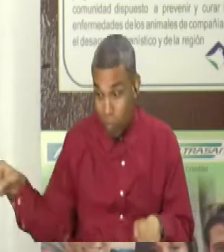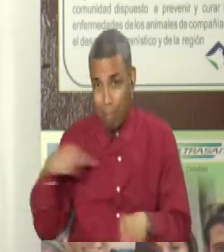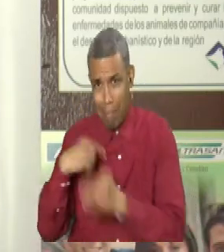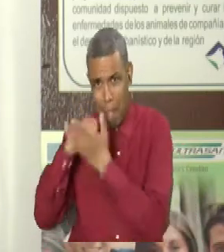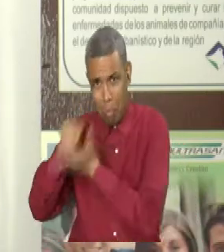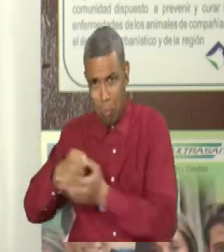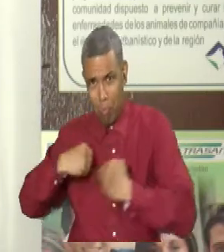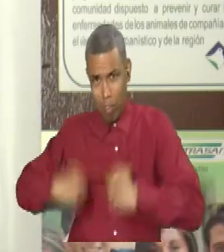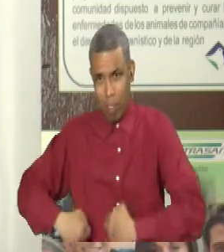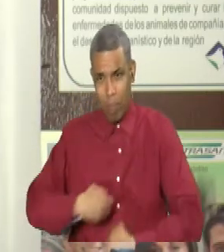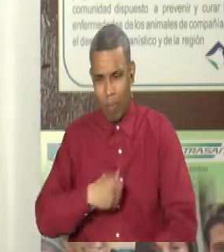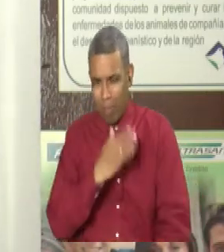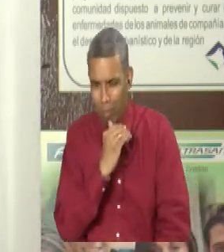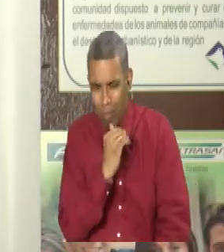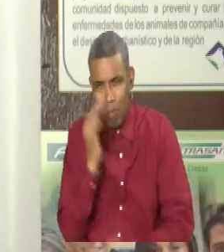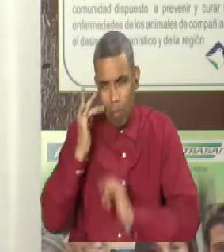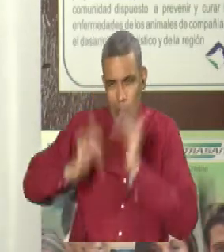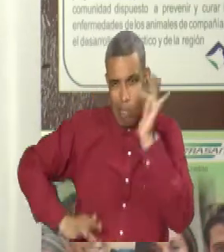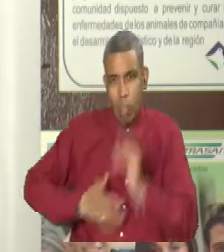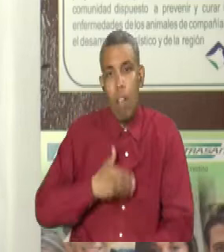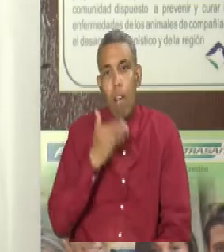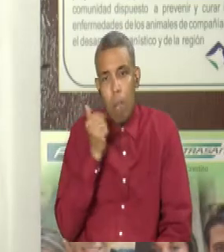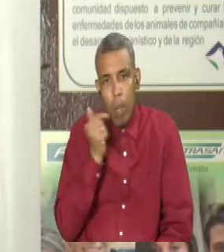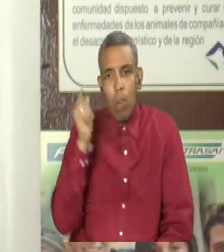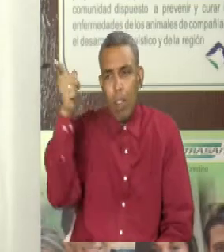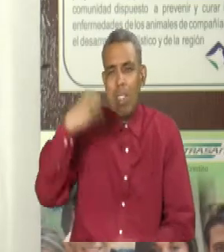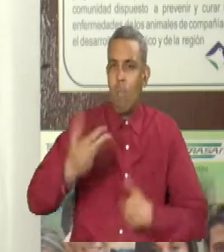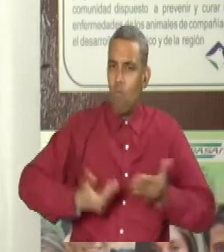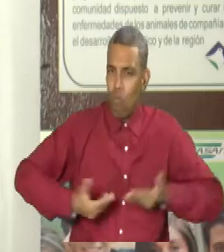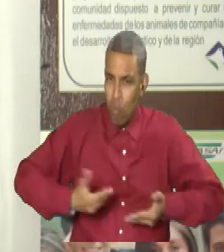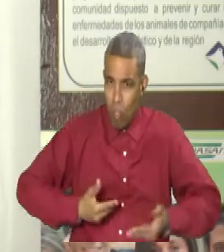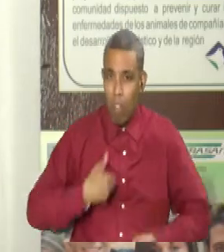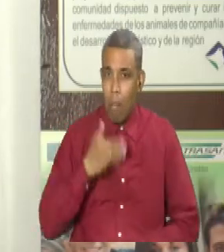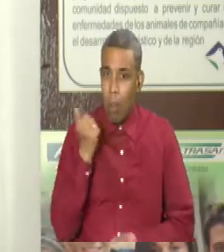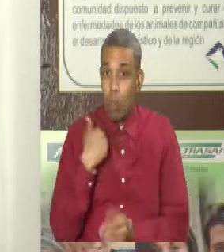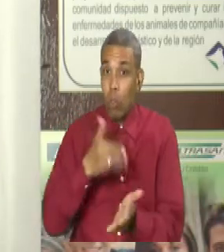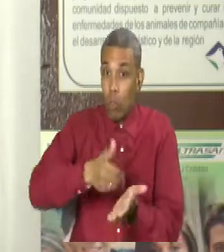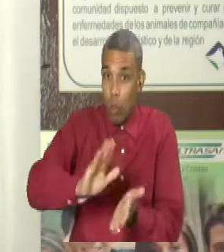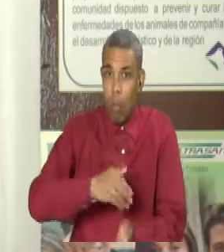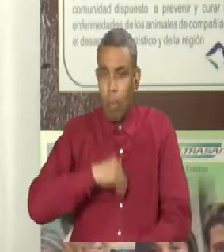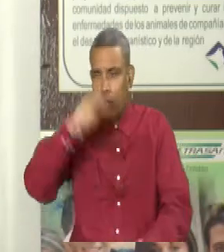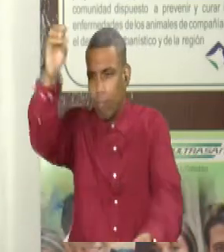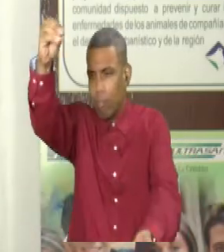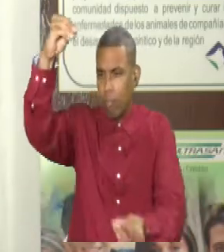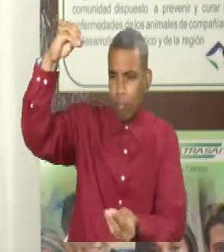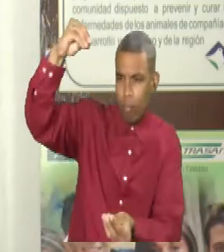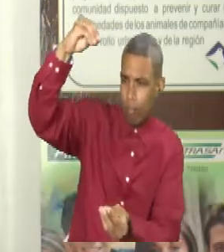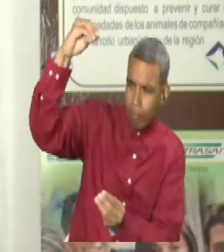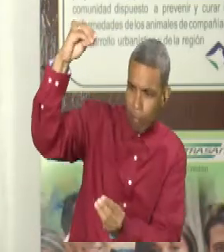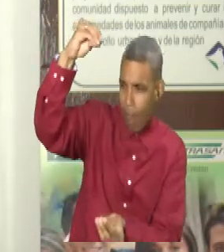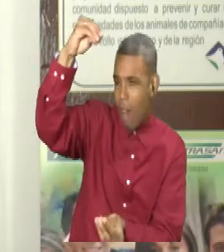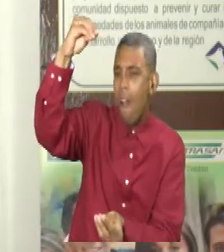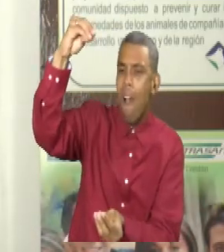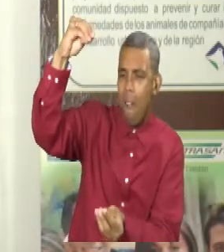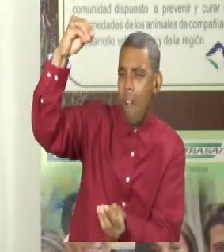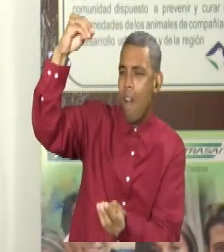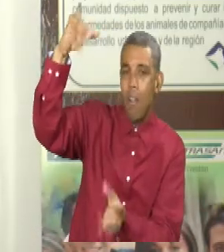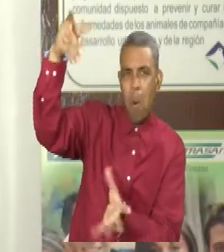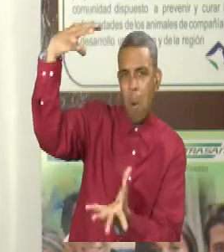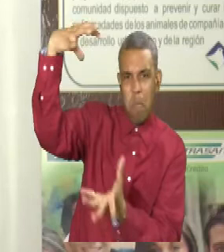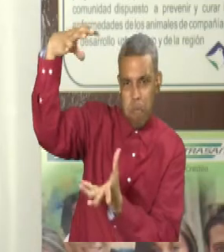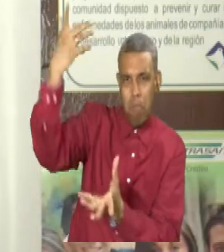los alimentos balanceados comerciales, que ya su médico veterinario le dirá cuáles son